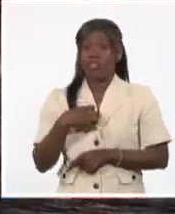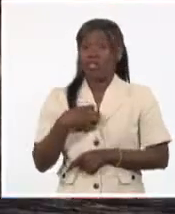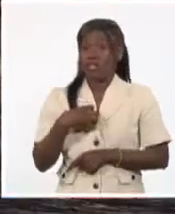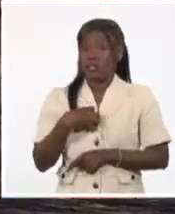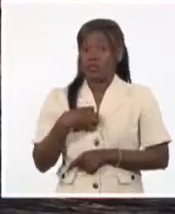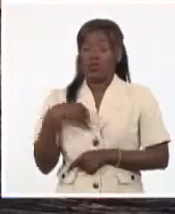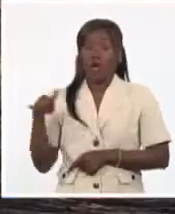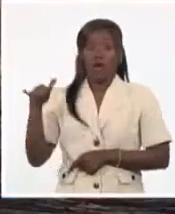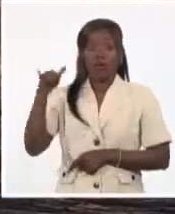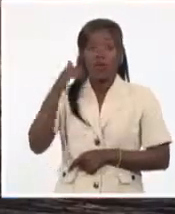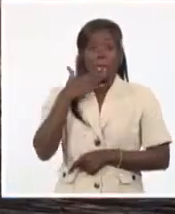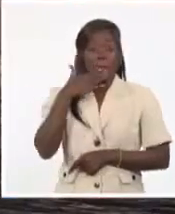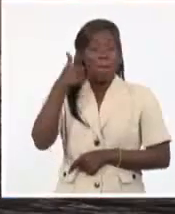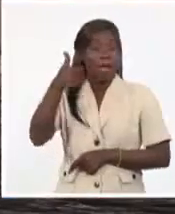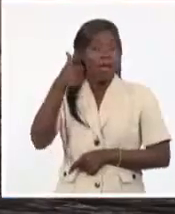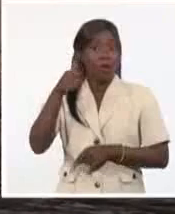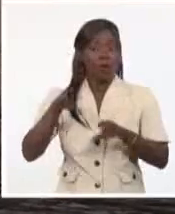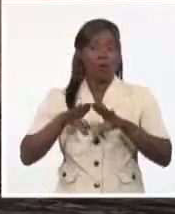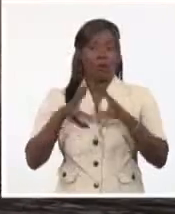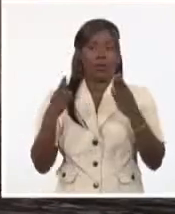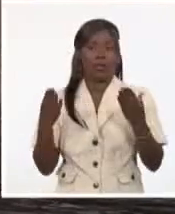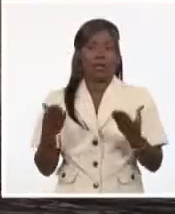mundo.